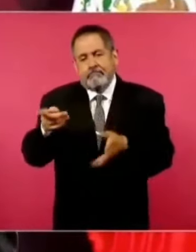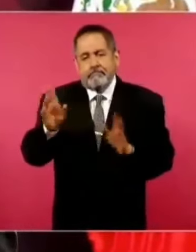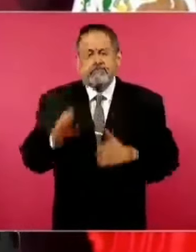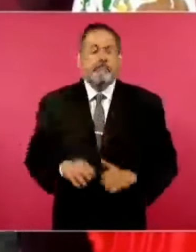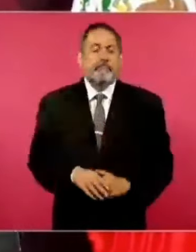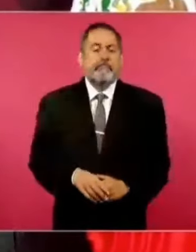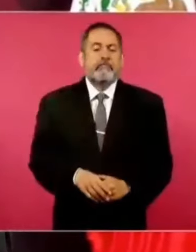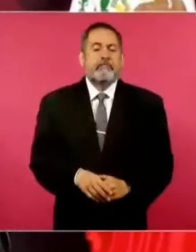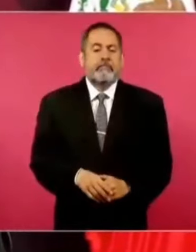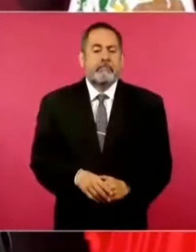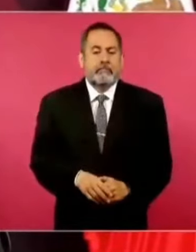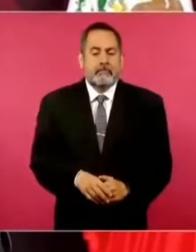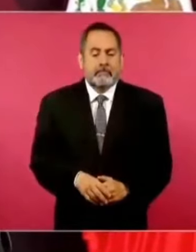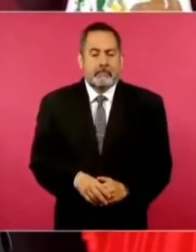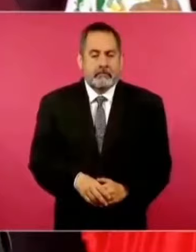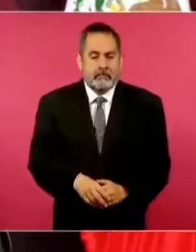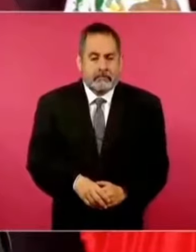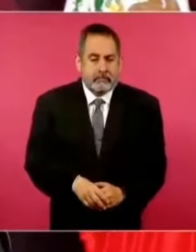y